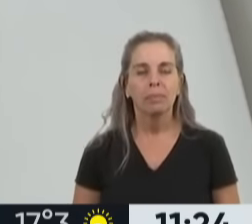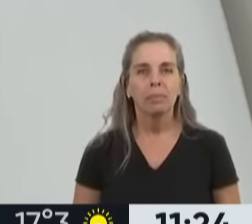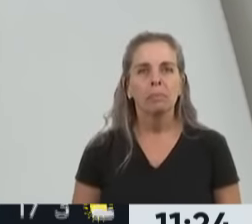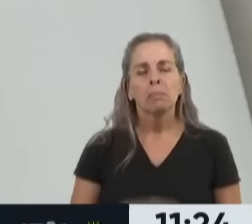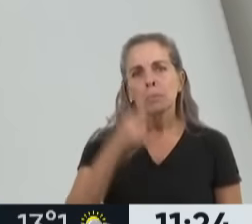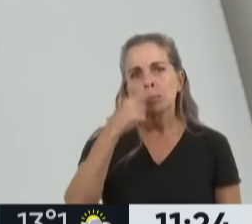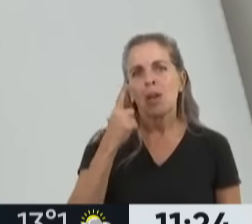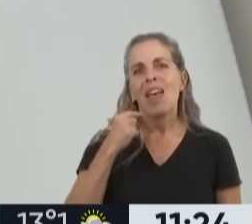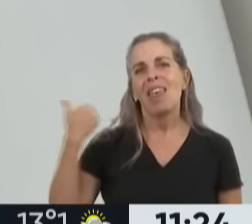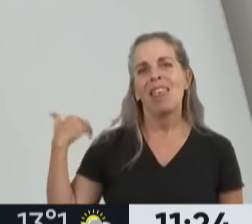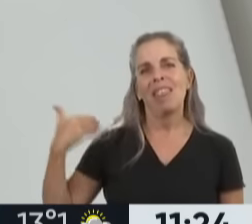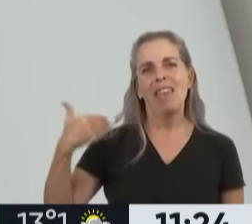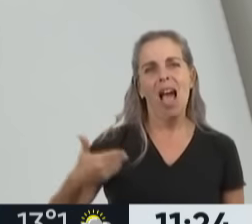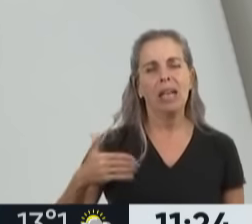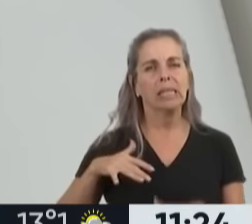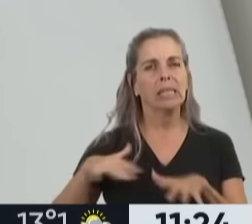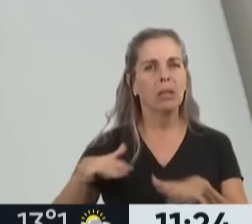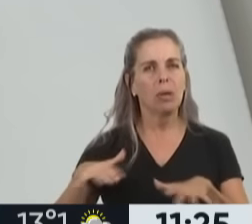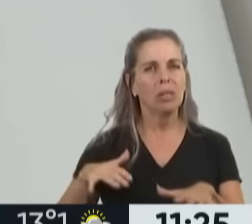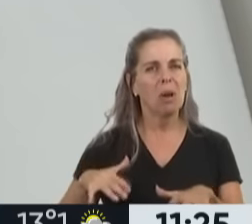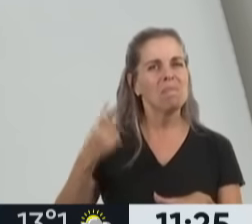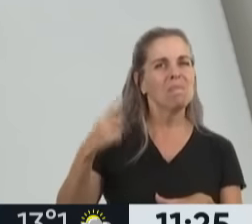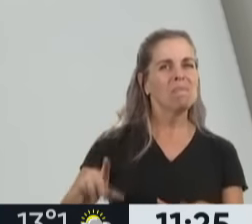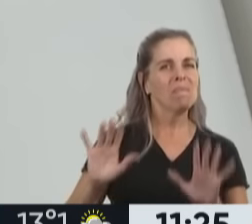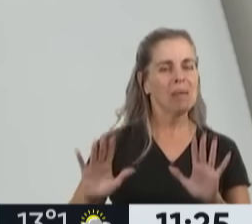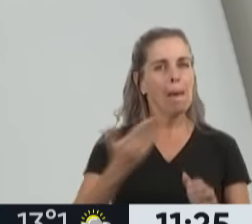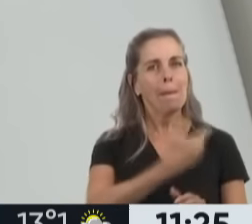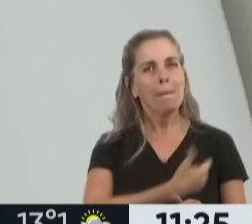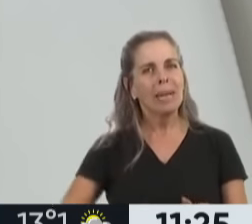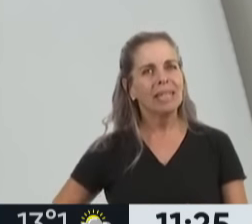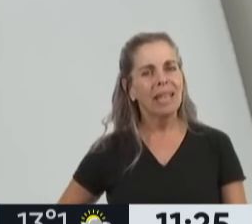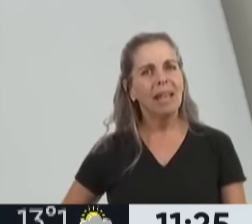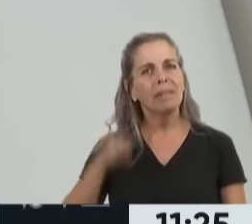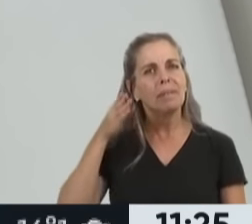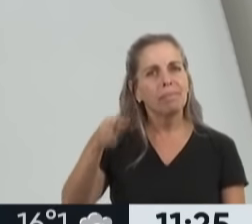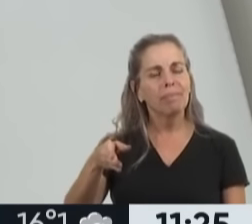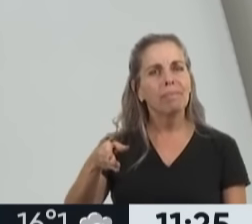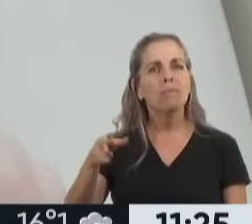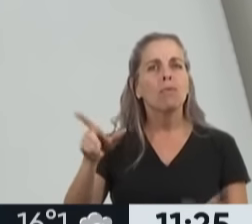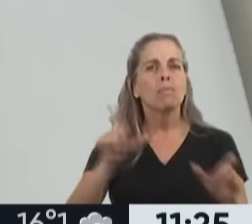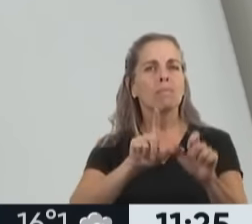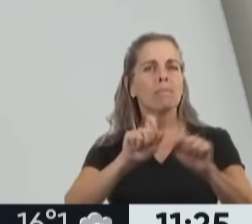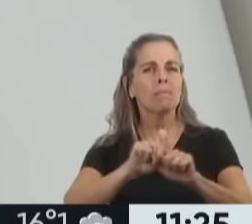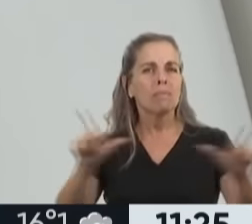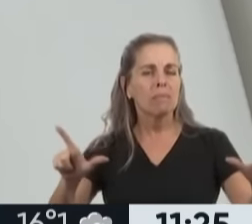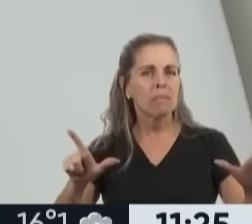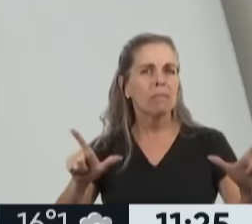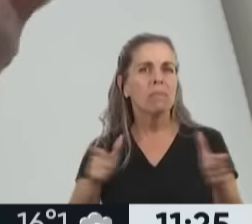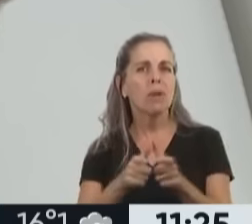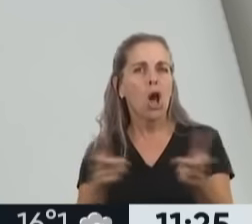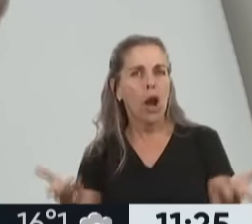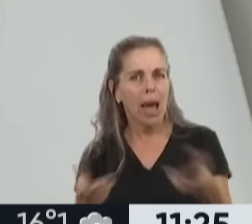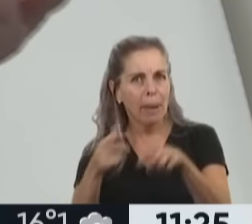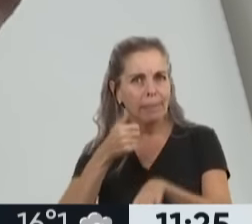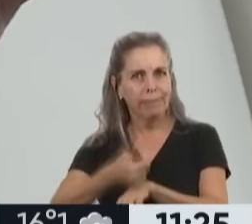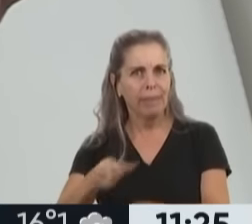los os llamativa el presidente en un programa de Stream eh festejó